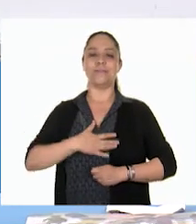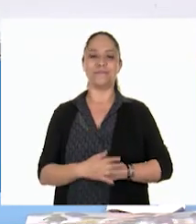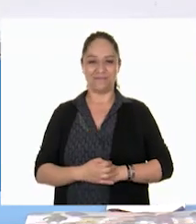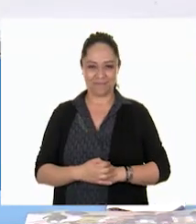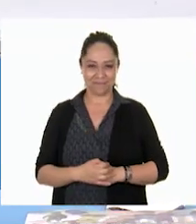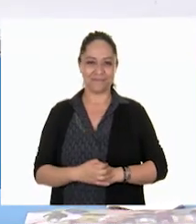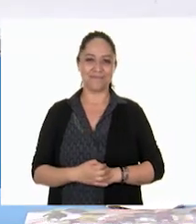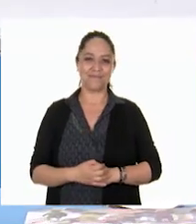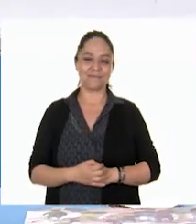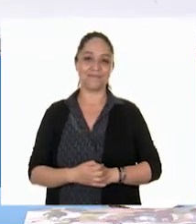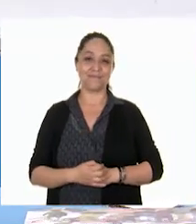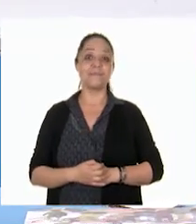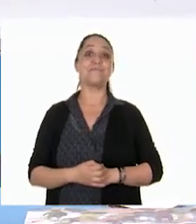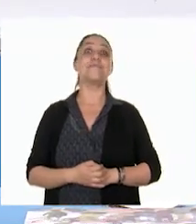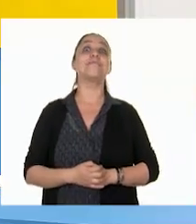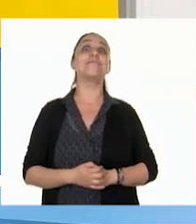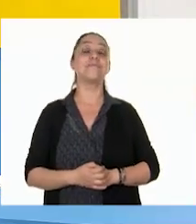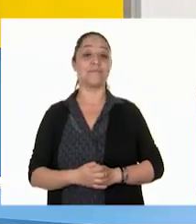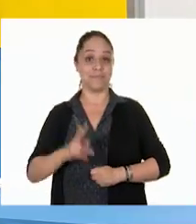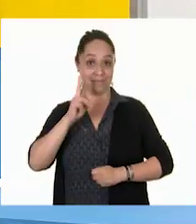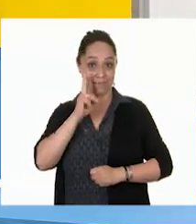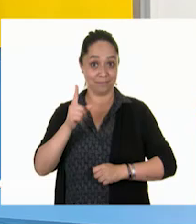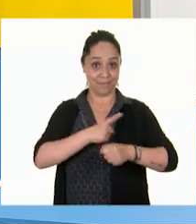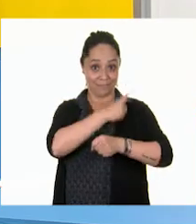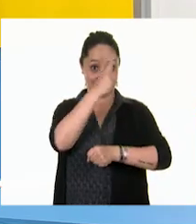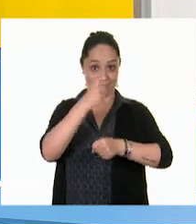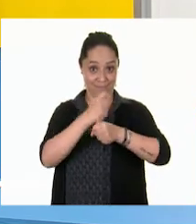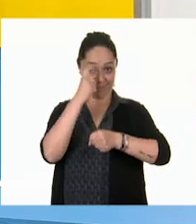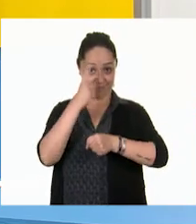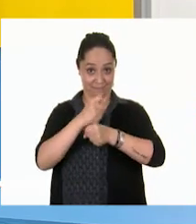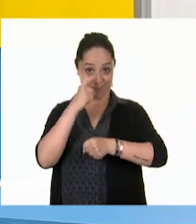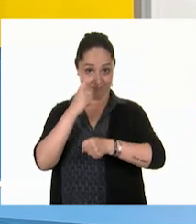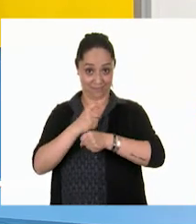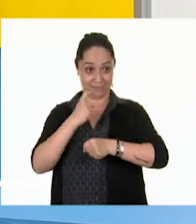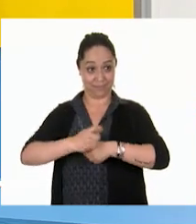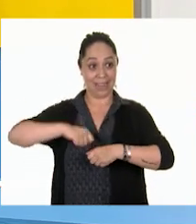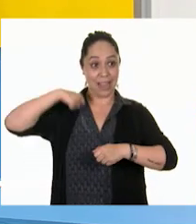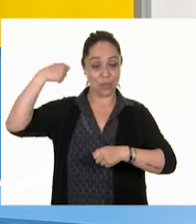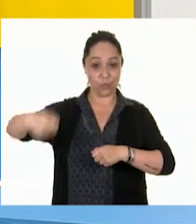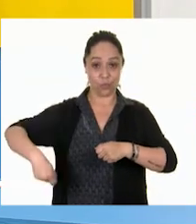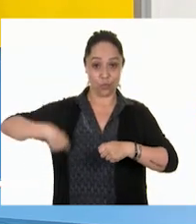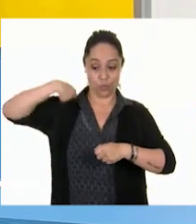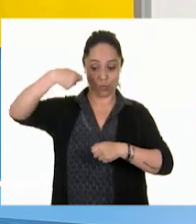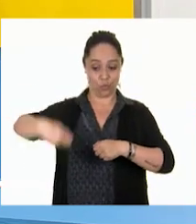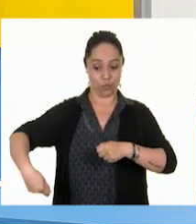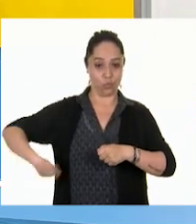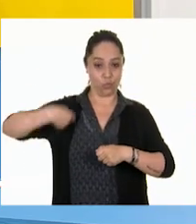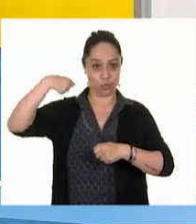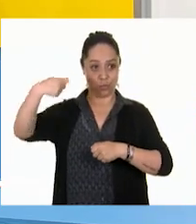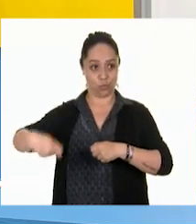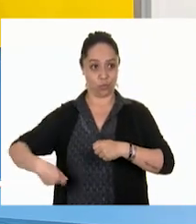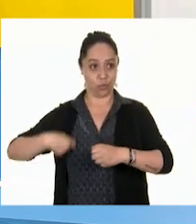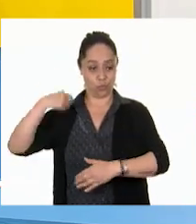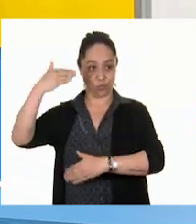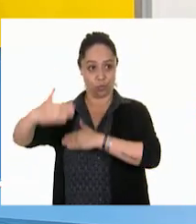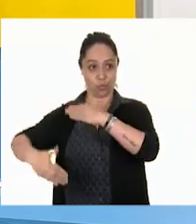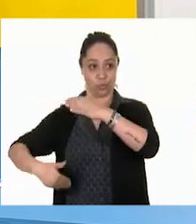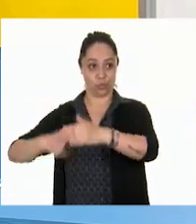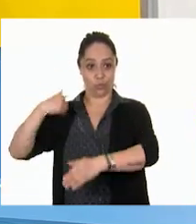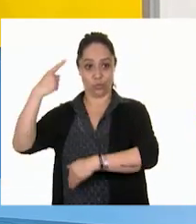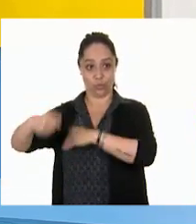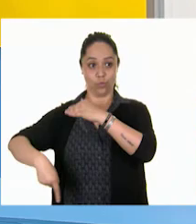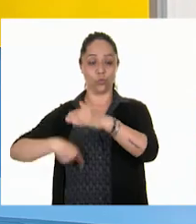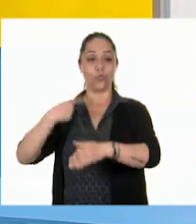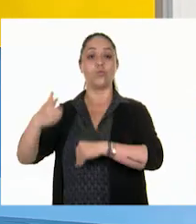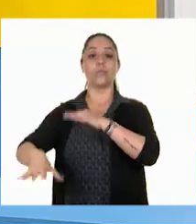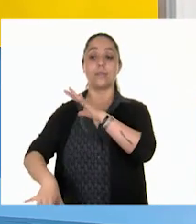bien. Vamos con la primera. Vamos a darle vuelta a nuestra tómbola y